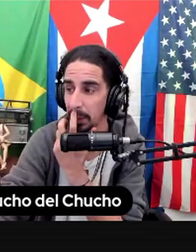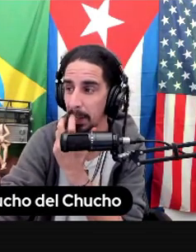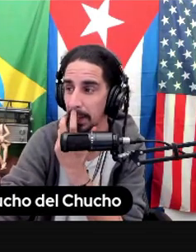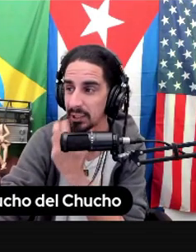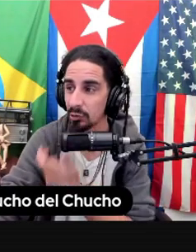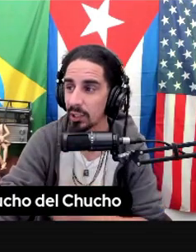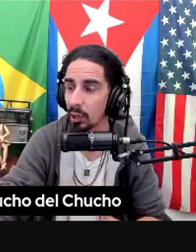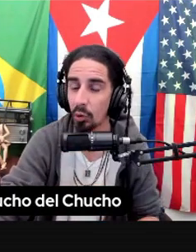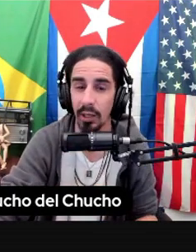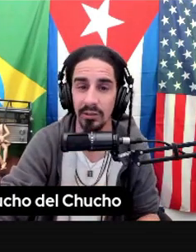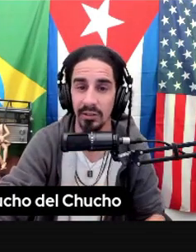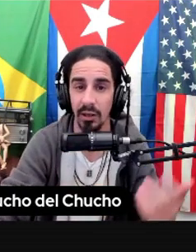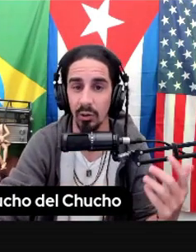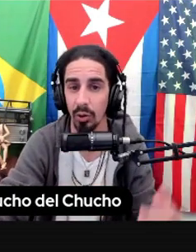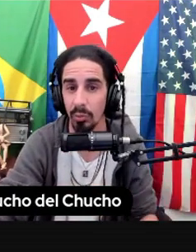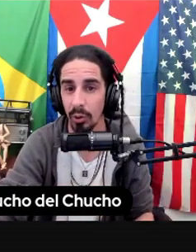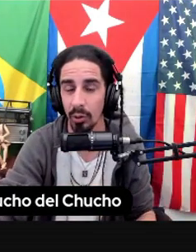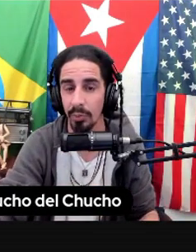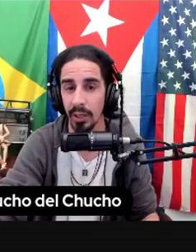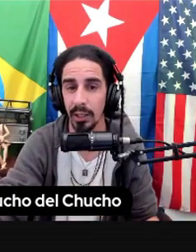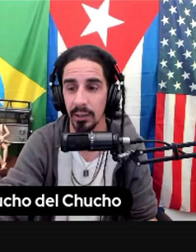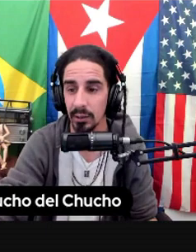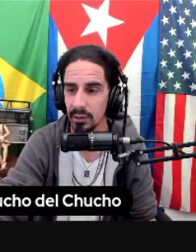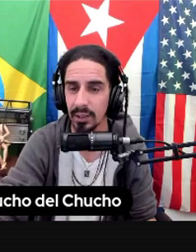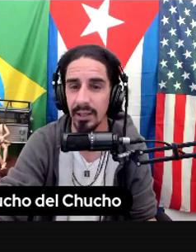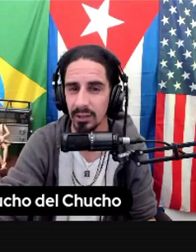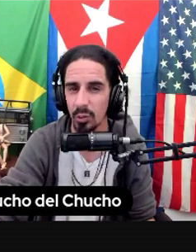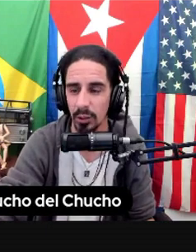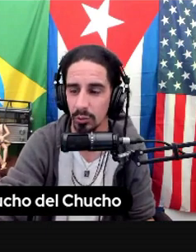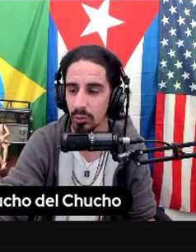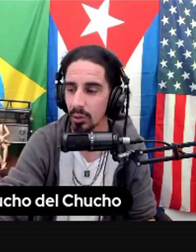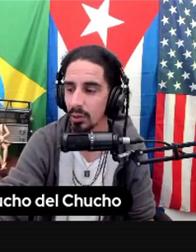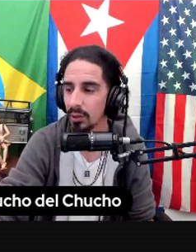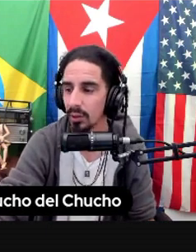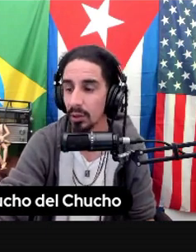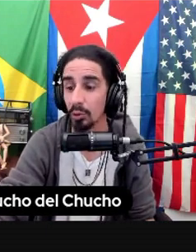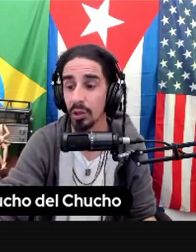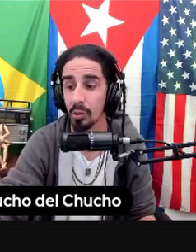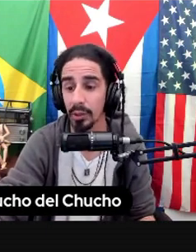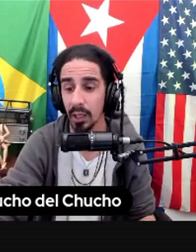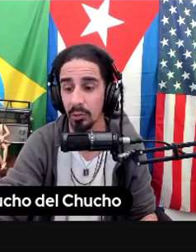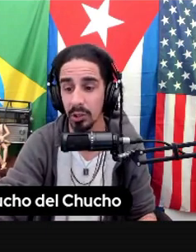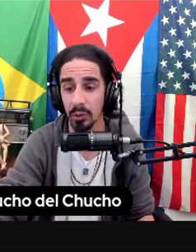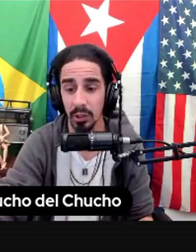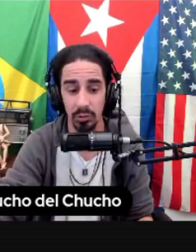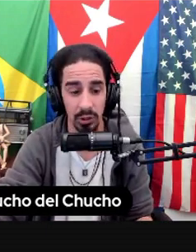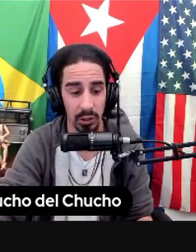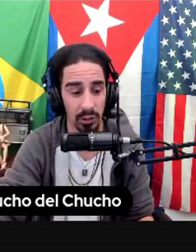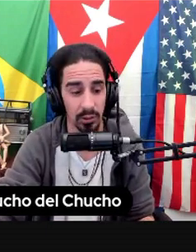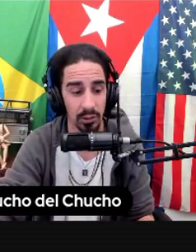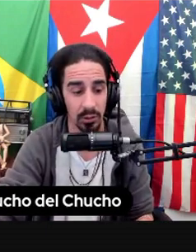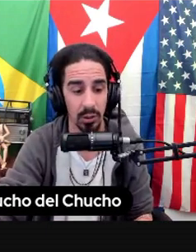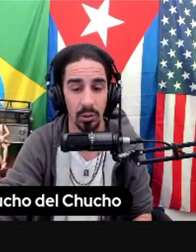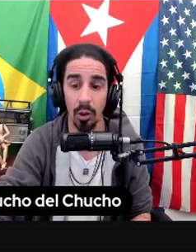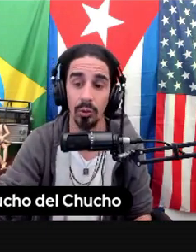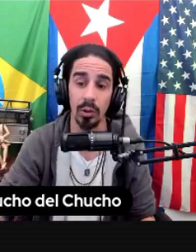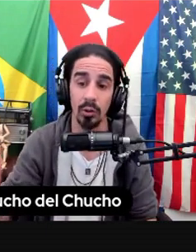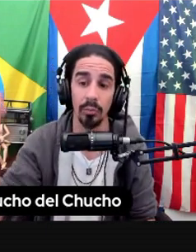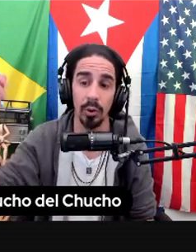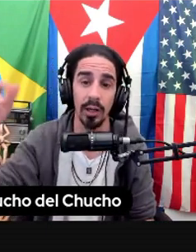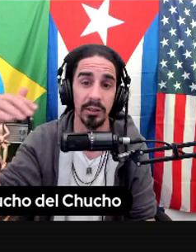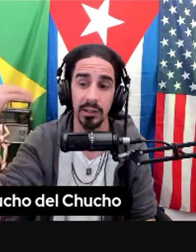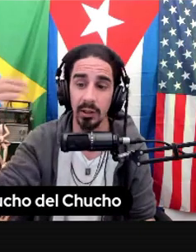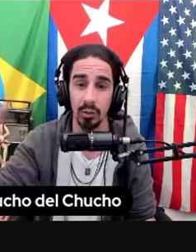India. Ese no tiene que burlar el cerco del bloqueo imperialista. Ese está ahí, ese es nuestro. Y escucha cómo está, escucha cuántas cosas tiene. No, y